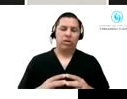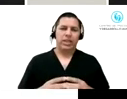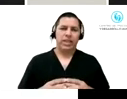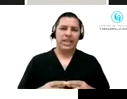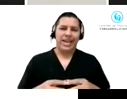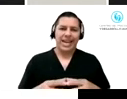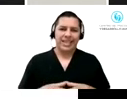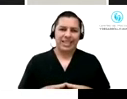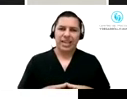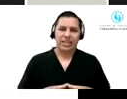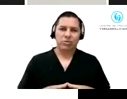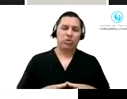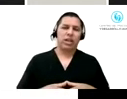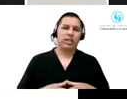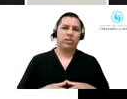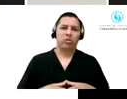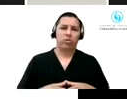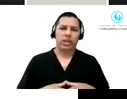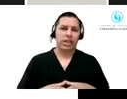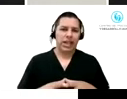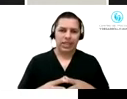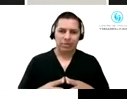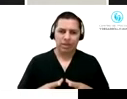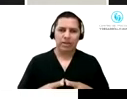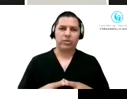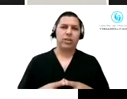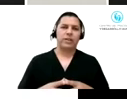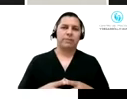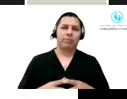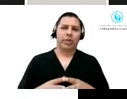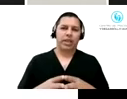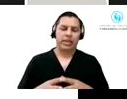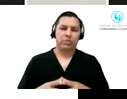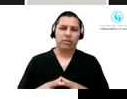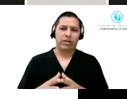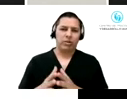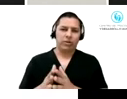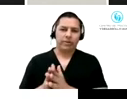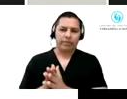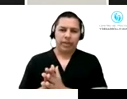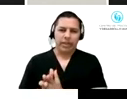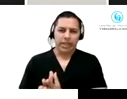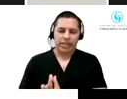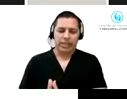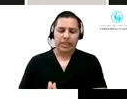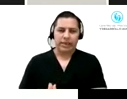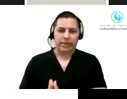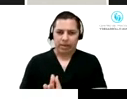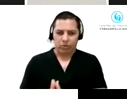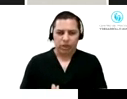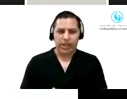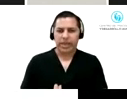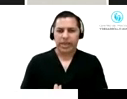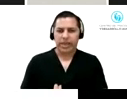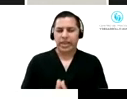el hombre tiene necesidades emocionales como lo tienen las demás personas. Estamos hablando desde